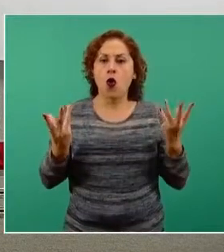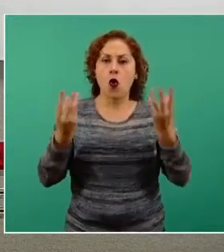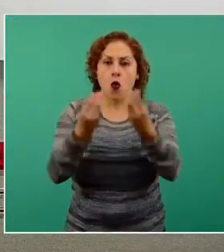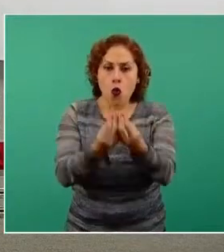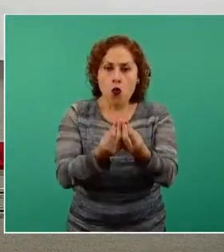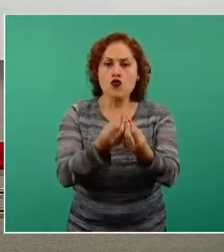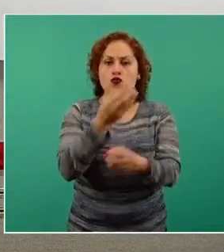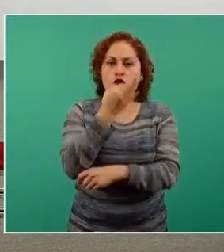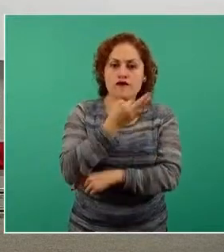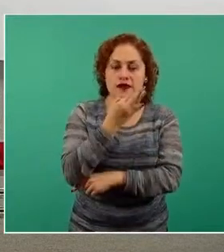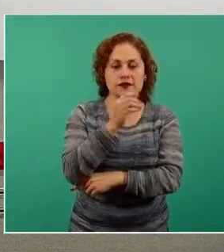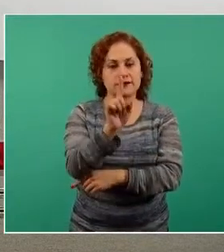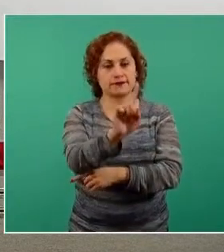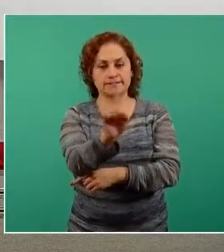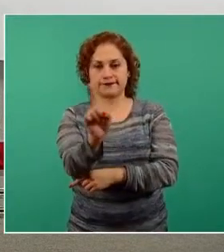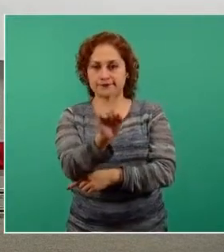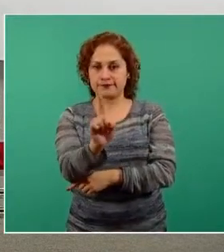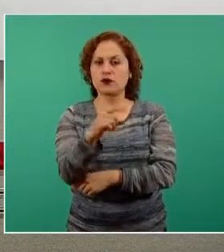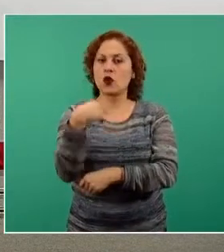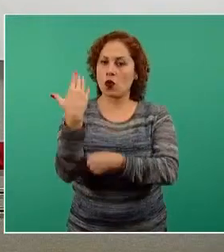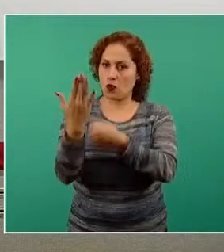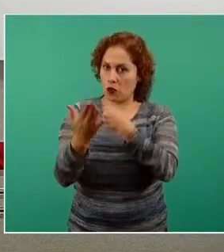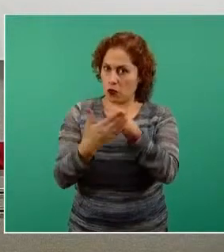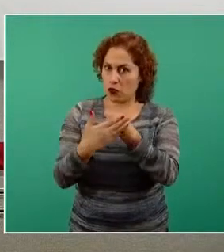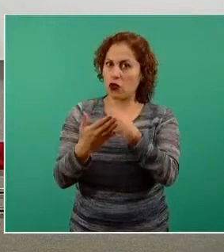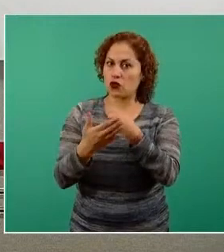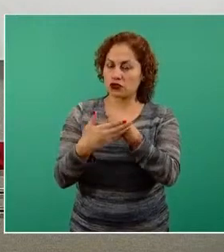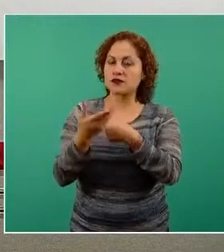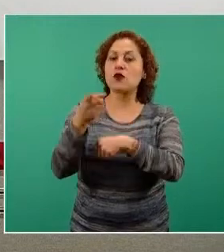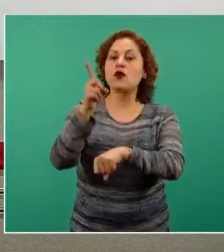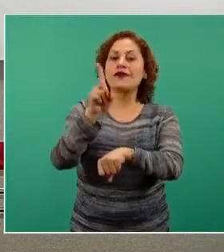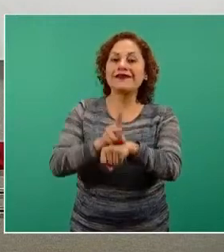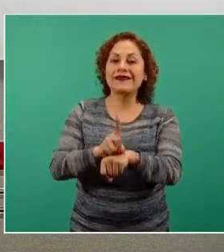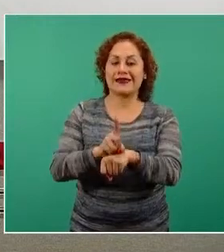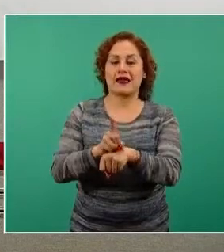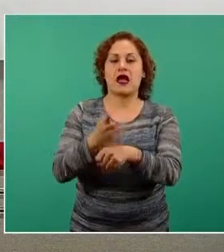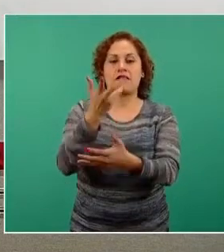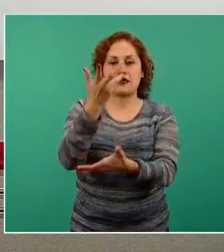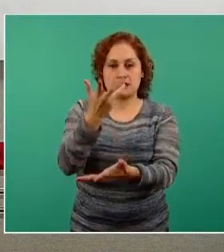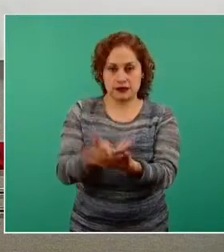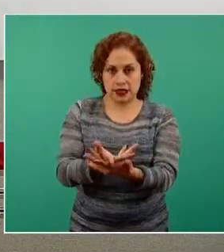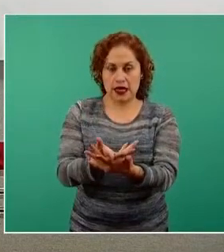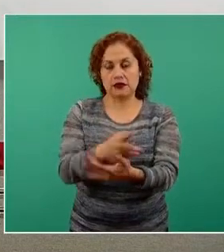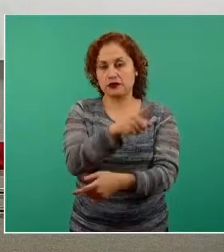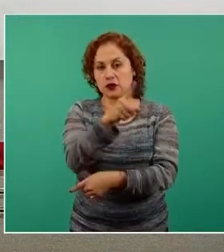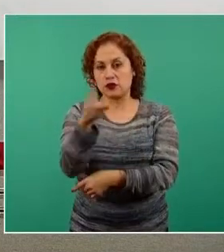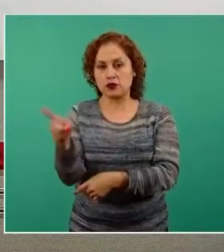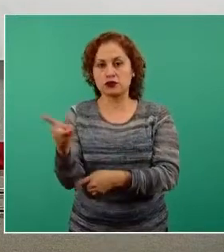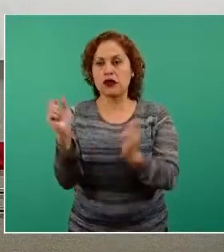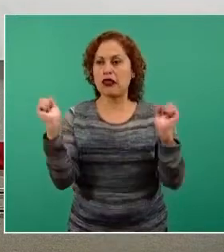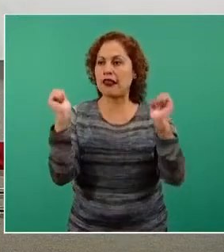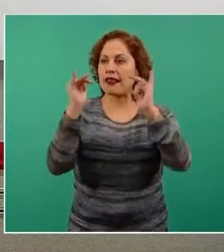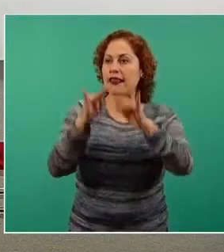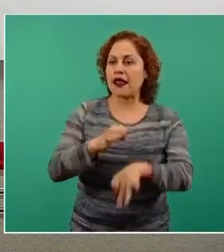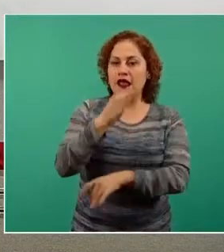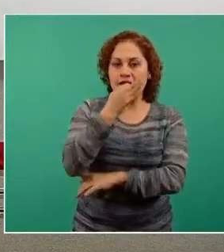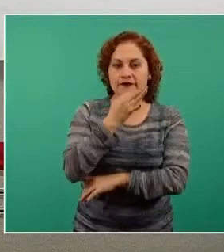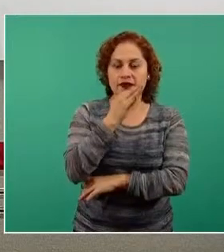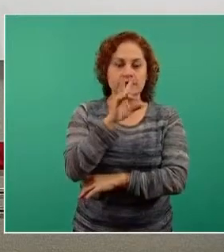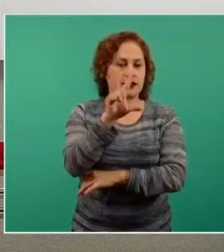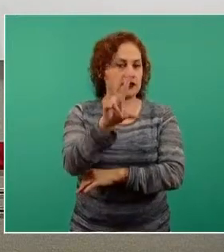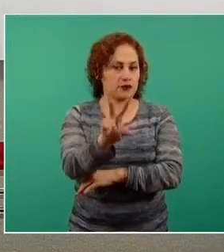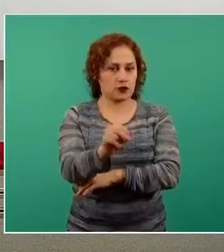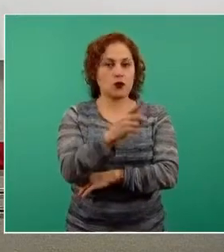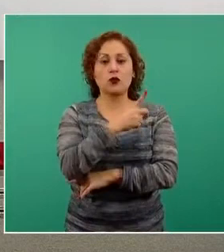nosotros nos resguardemos aún en casa, que solamente hagamos actividades esenciales. Eso